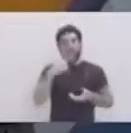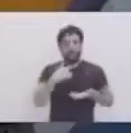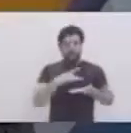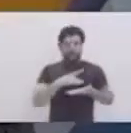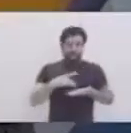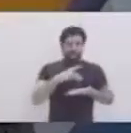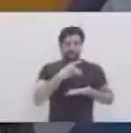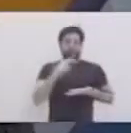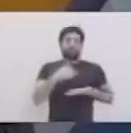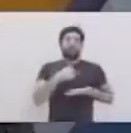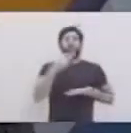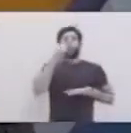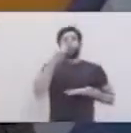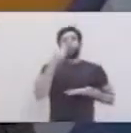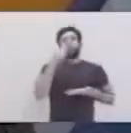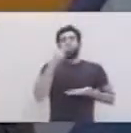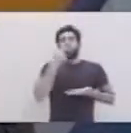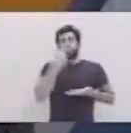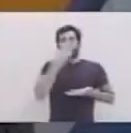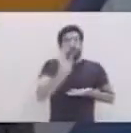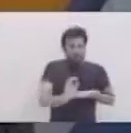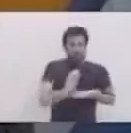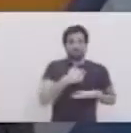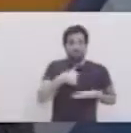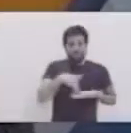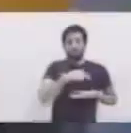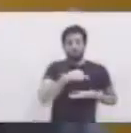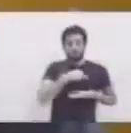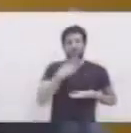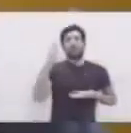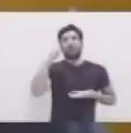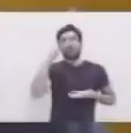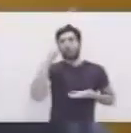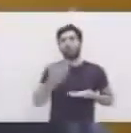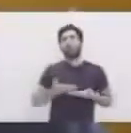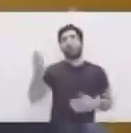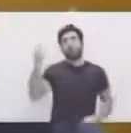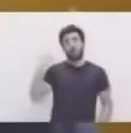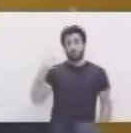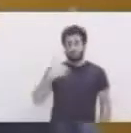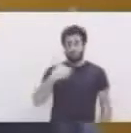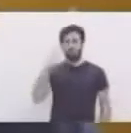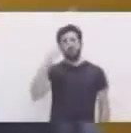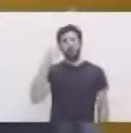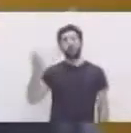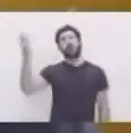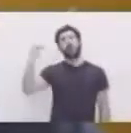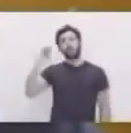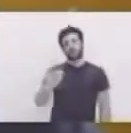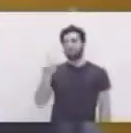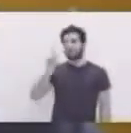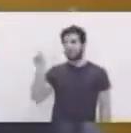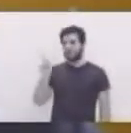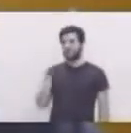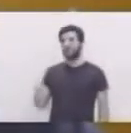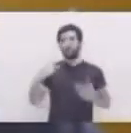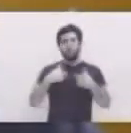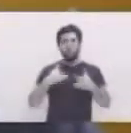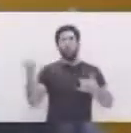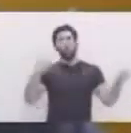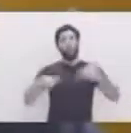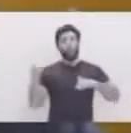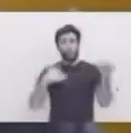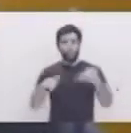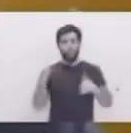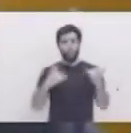espíritu del niño interior que cada uno de nosotros llevamos dentro. El recuerdo más lindo que tengo de mi infancia es cuando jugaba